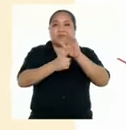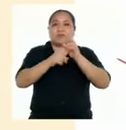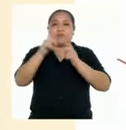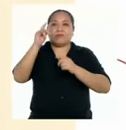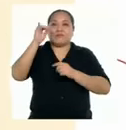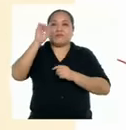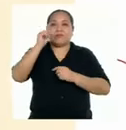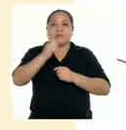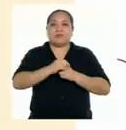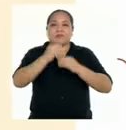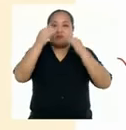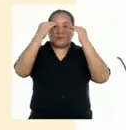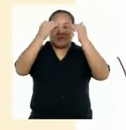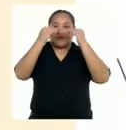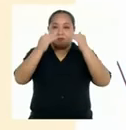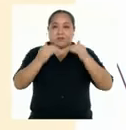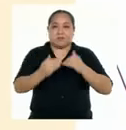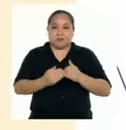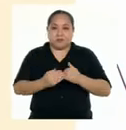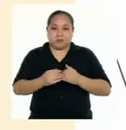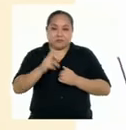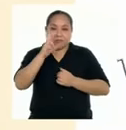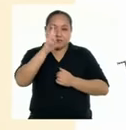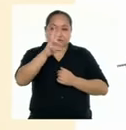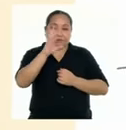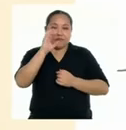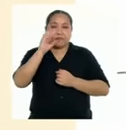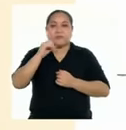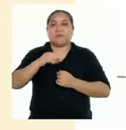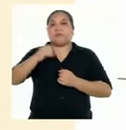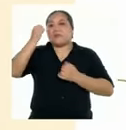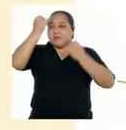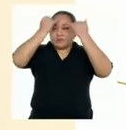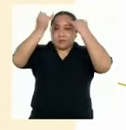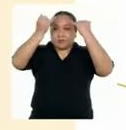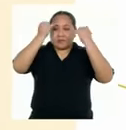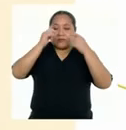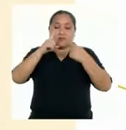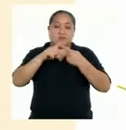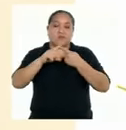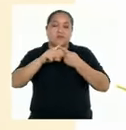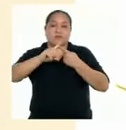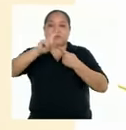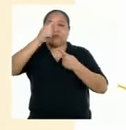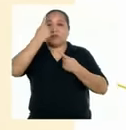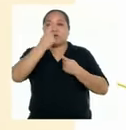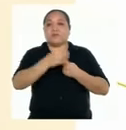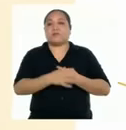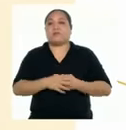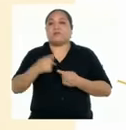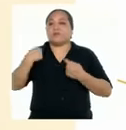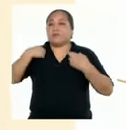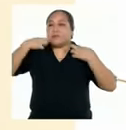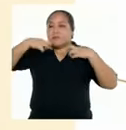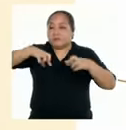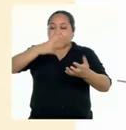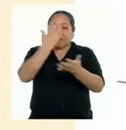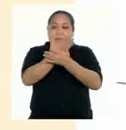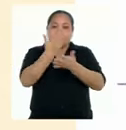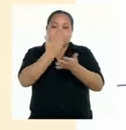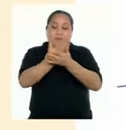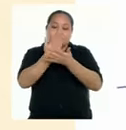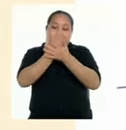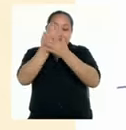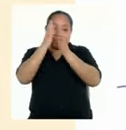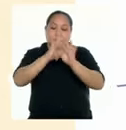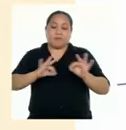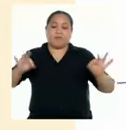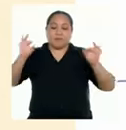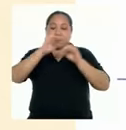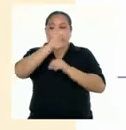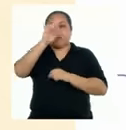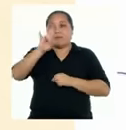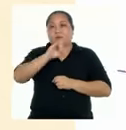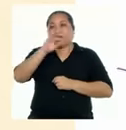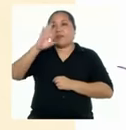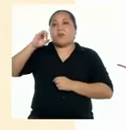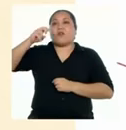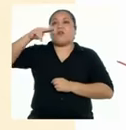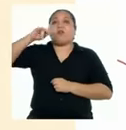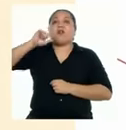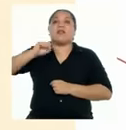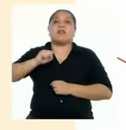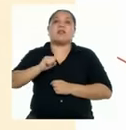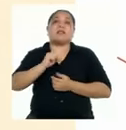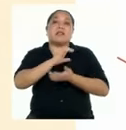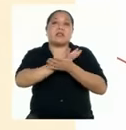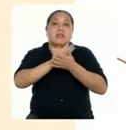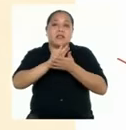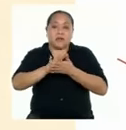desarrollo del texto determiné usar 3 argumentos. Mi primer argumento, el que me permite sustentar la importancia de utilizar fuentes de energía